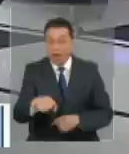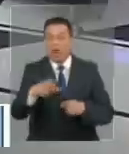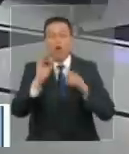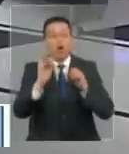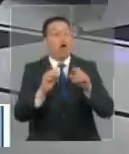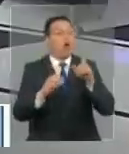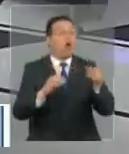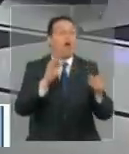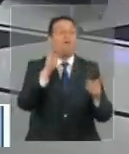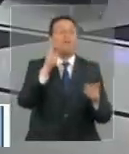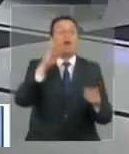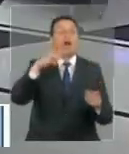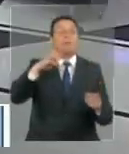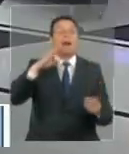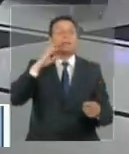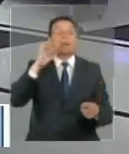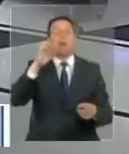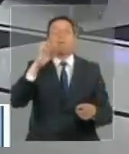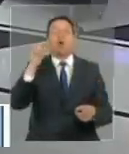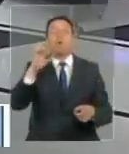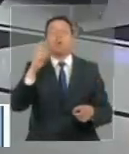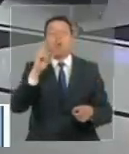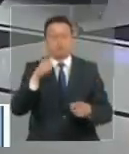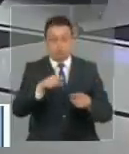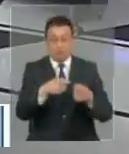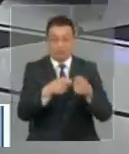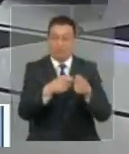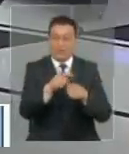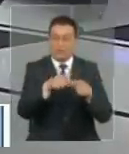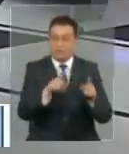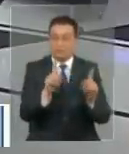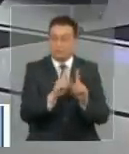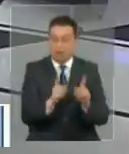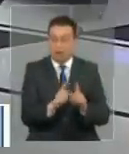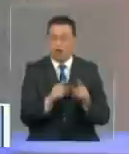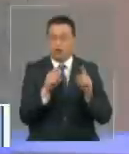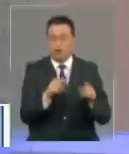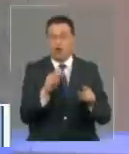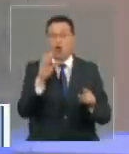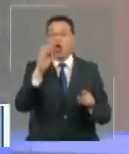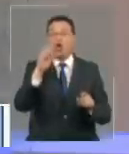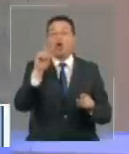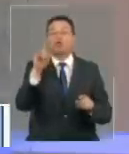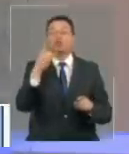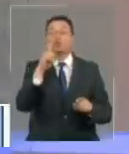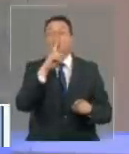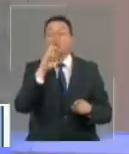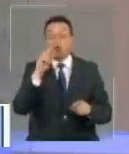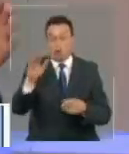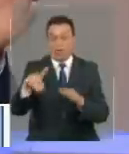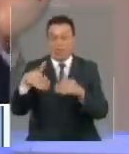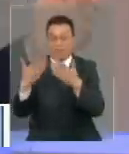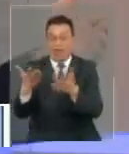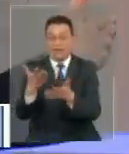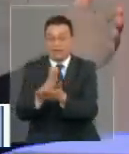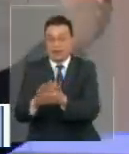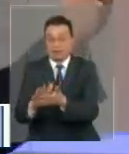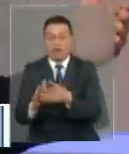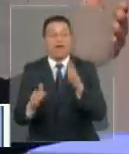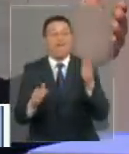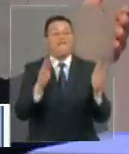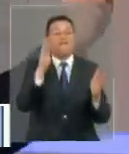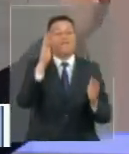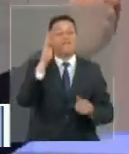la farmacia popular? No, lo que yo le planteo es que ese es el tema. En el consultorio se entrega gratuito. En la farmacia